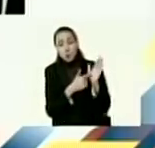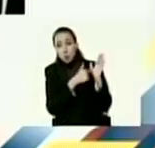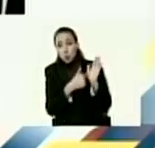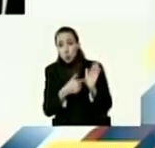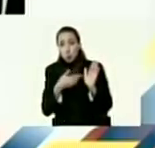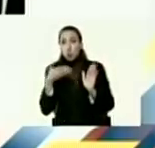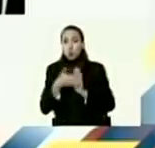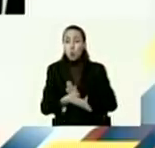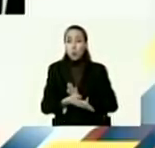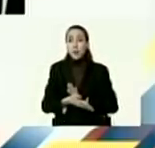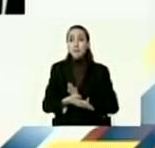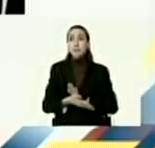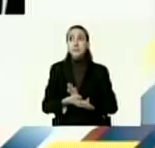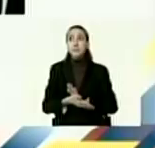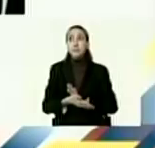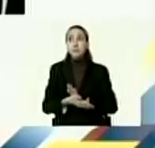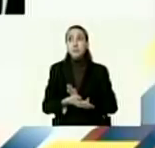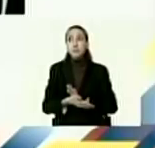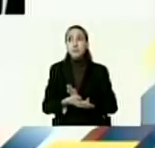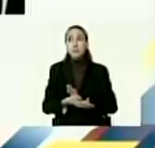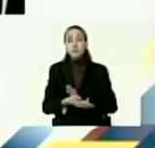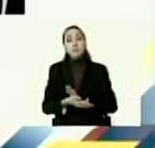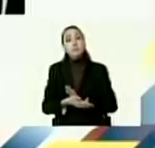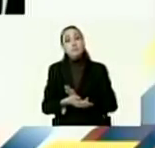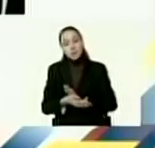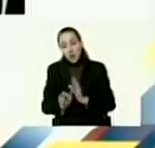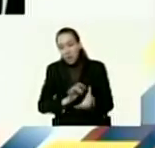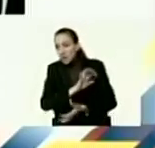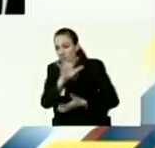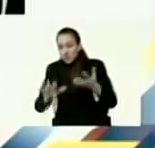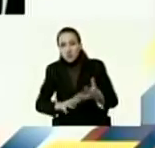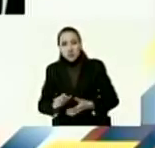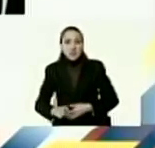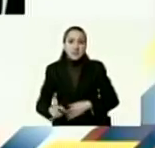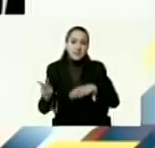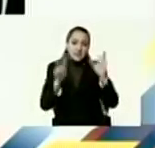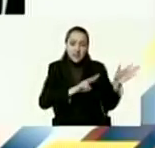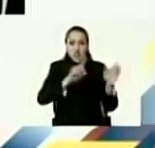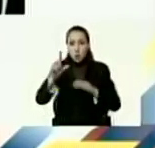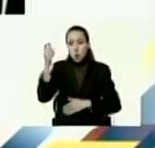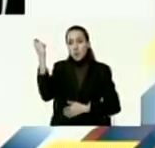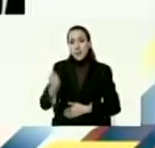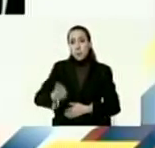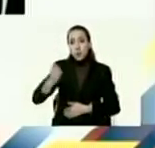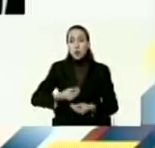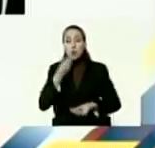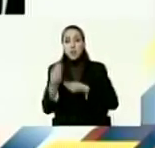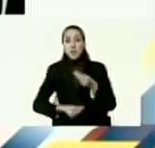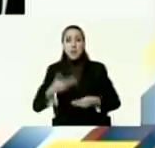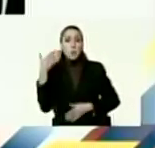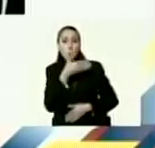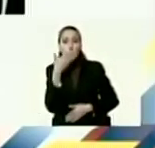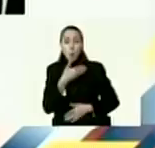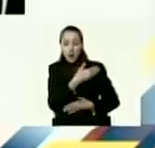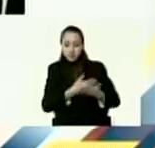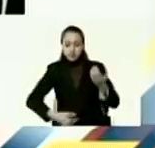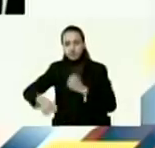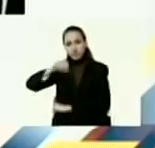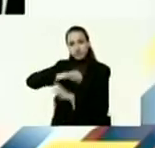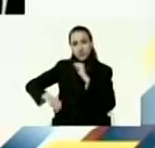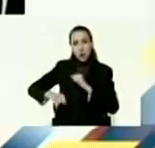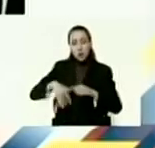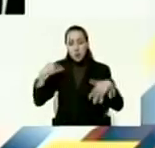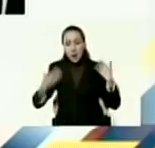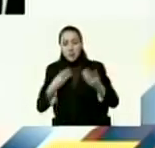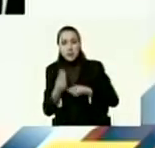porque en esta rebelión en la granja, donde más de 71 diputados elaboraron una carta para rechazar las prácticas